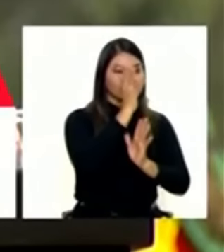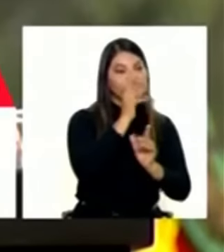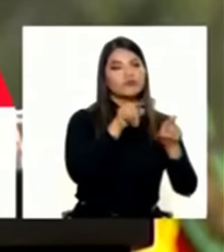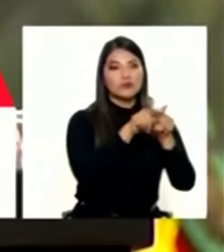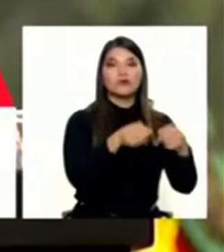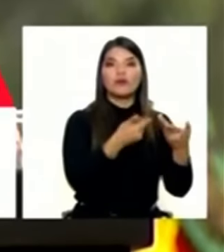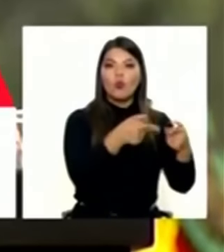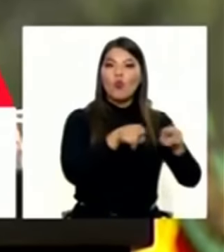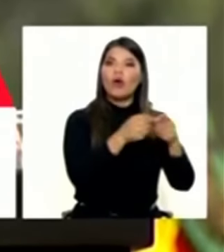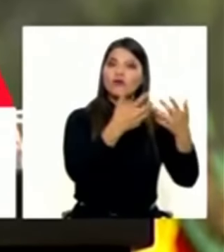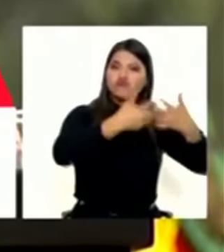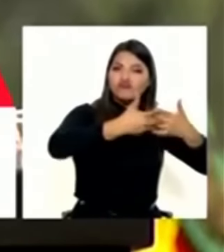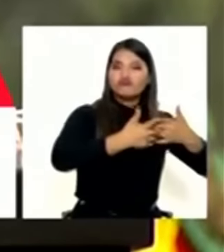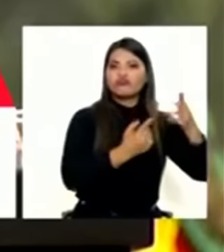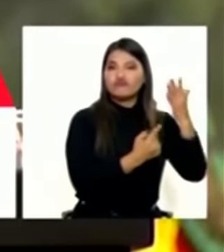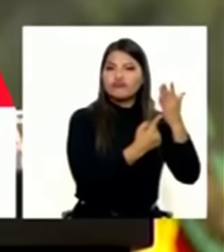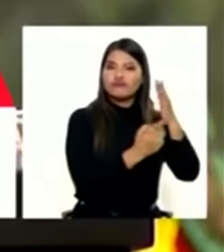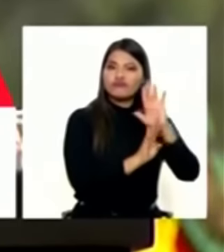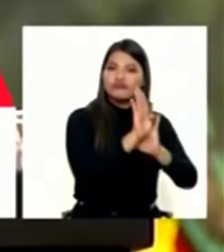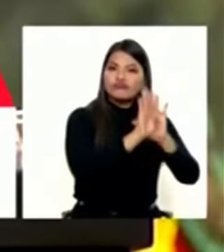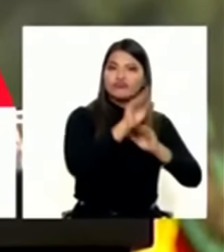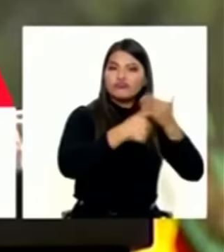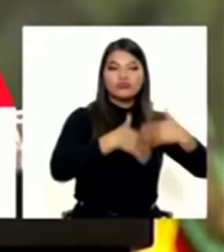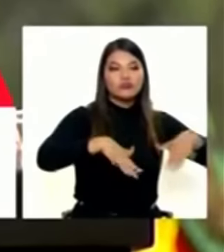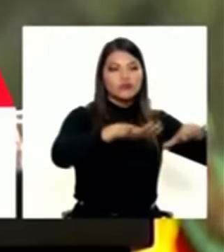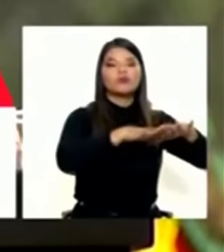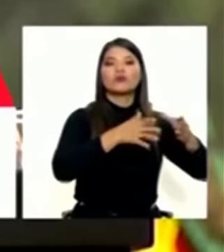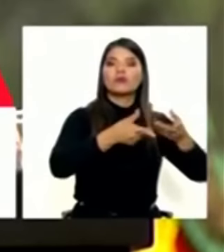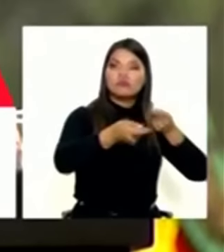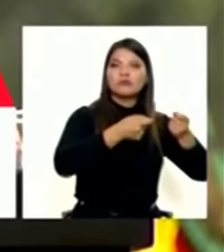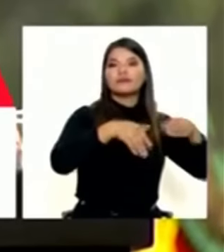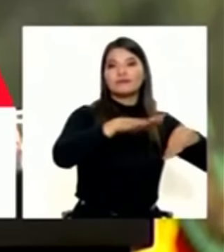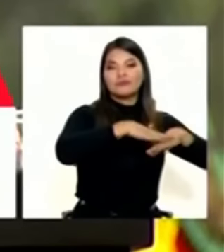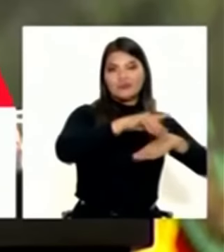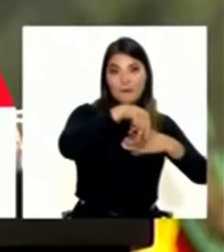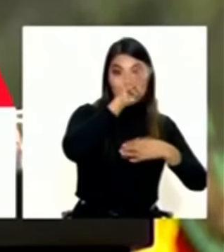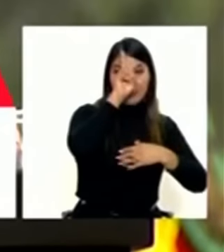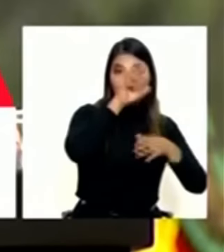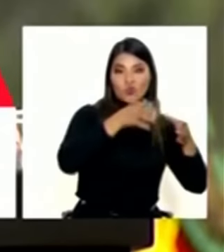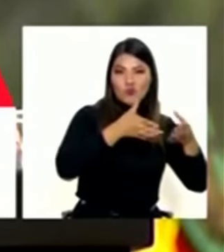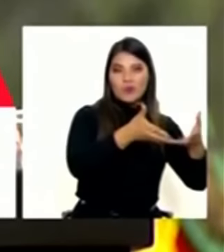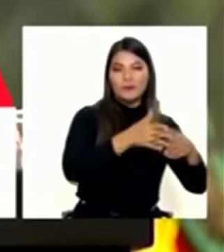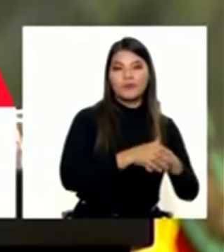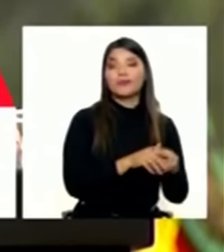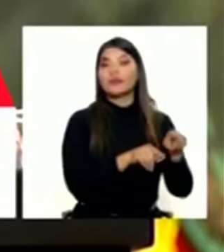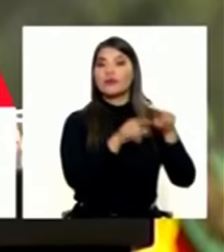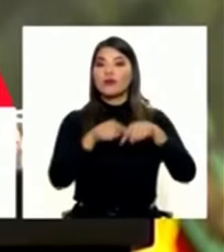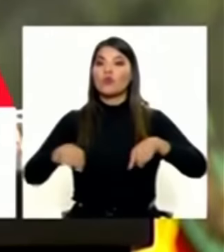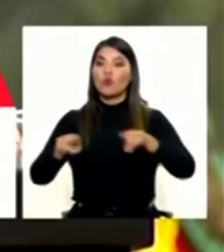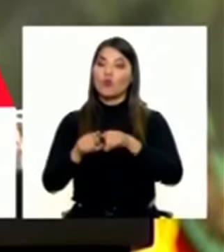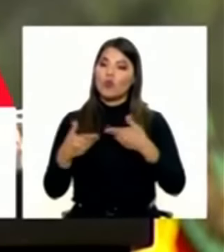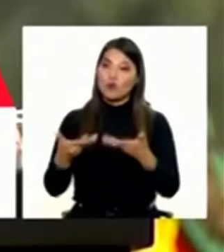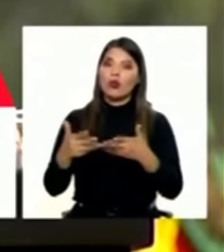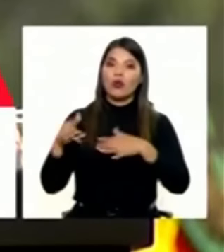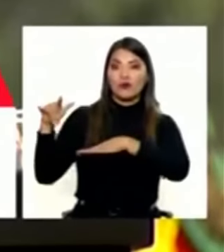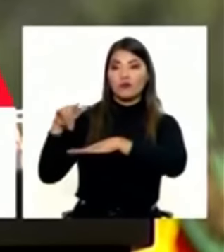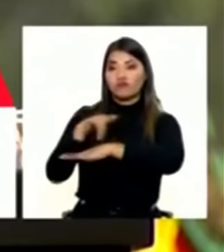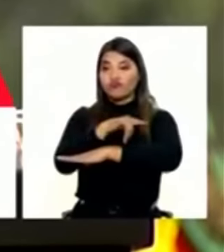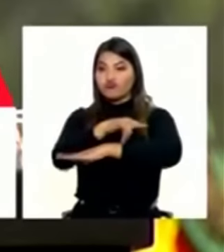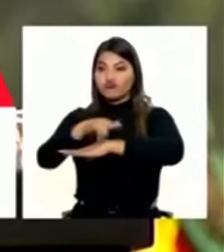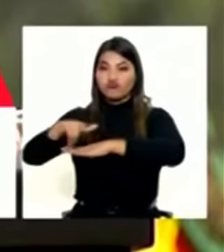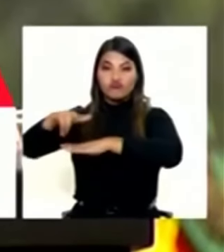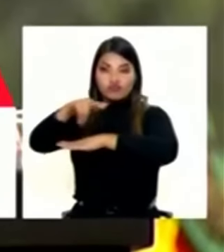desarrollando industria de alta tecnología para nuestro país. Junto con el inicio formal del puerto espacial,